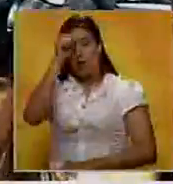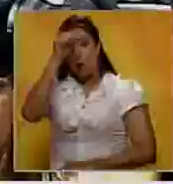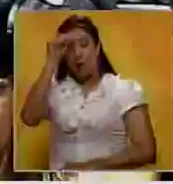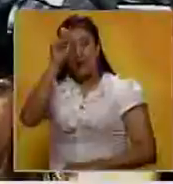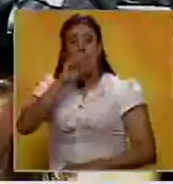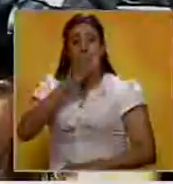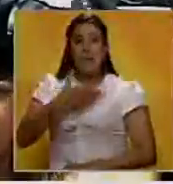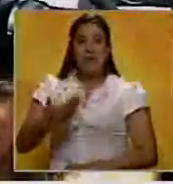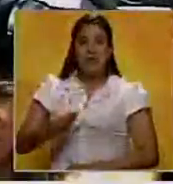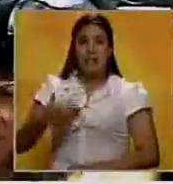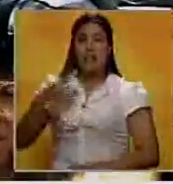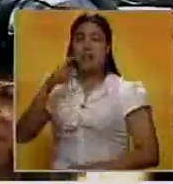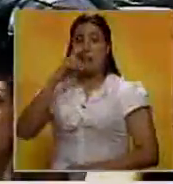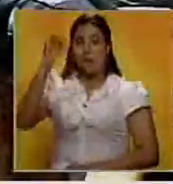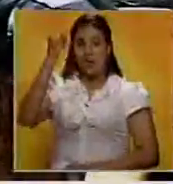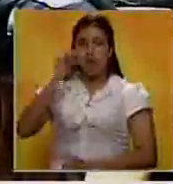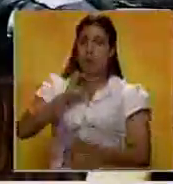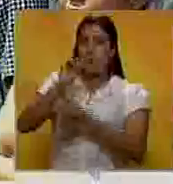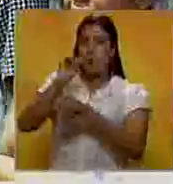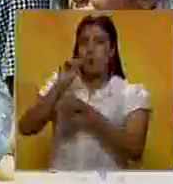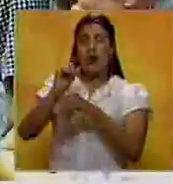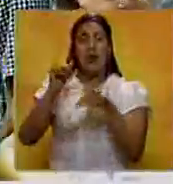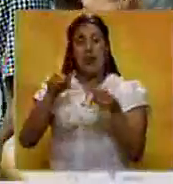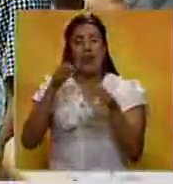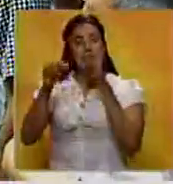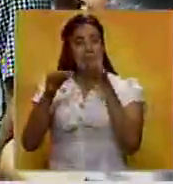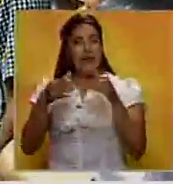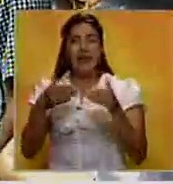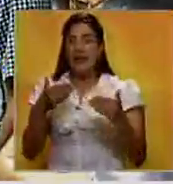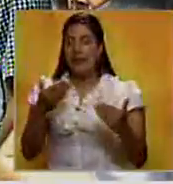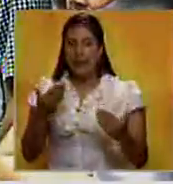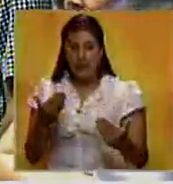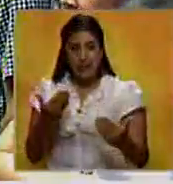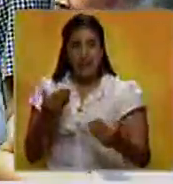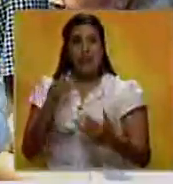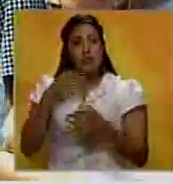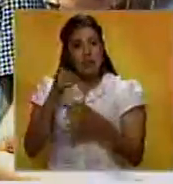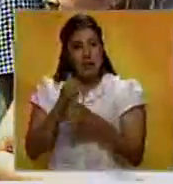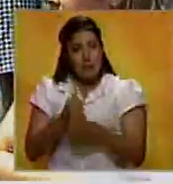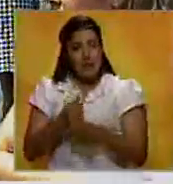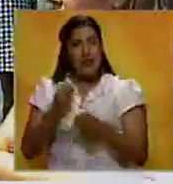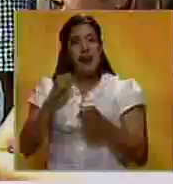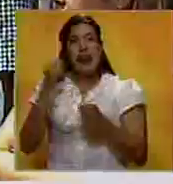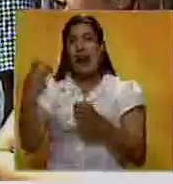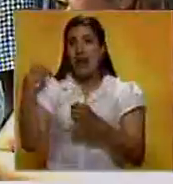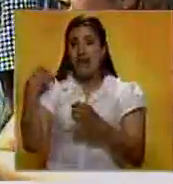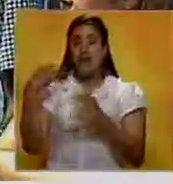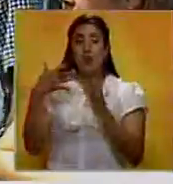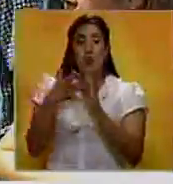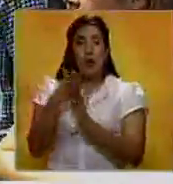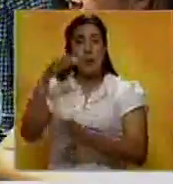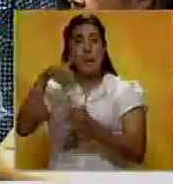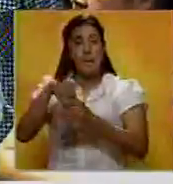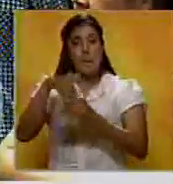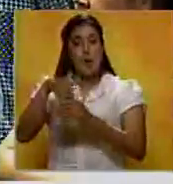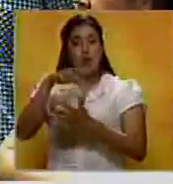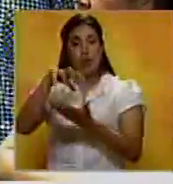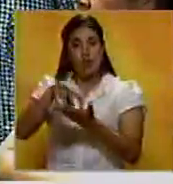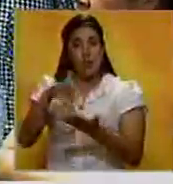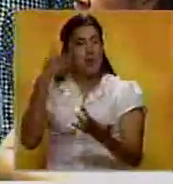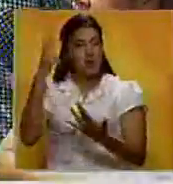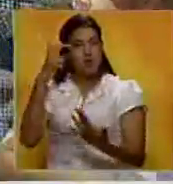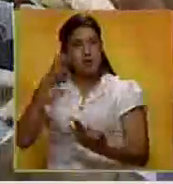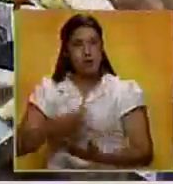el presidente de la República, Nicolás Maduro, quien afirmó que esperaba la convocatoria de elecciones